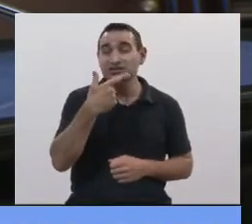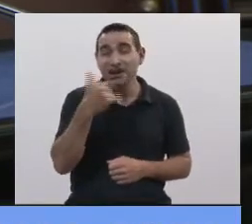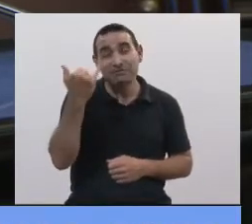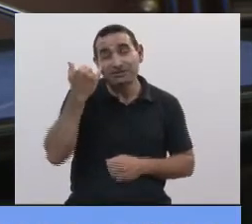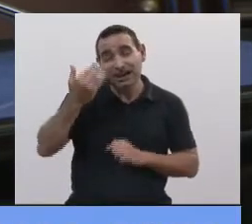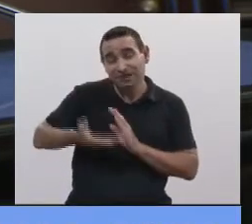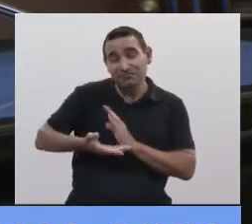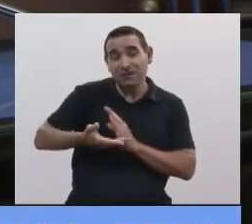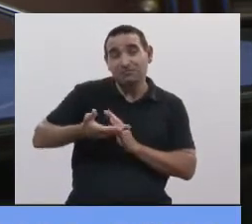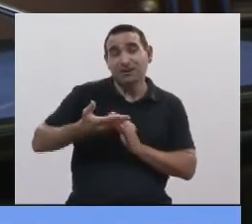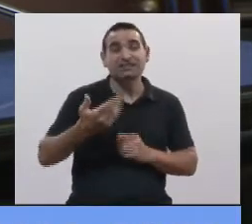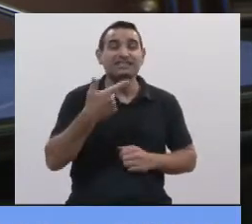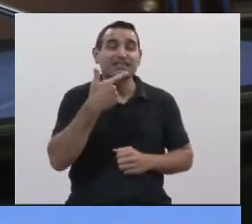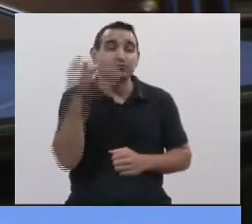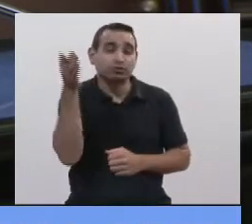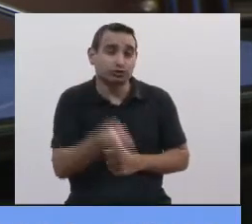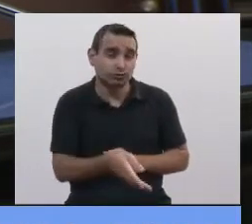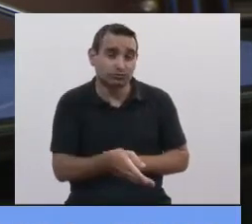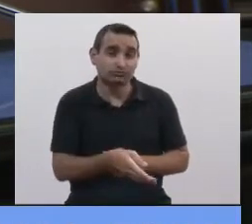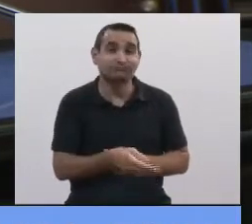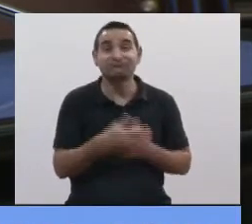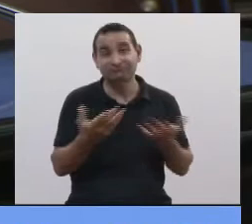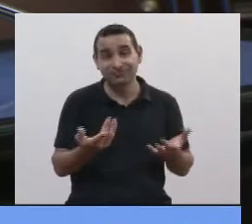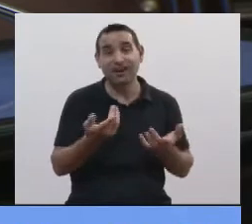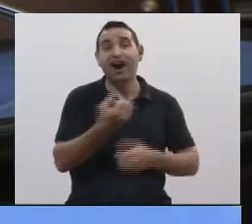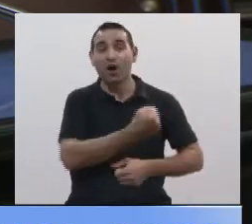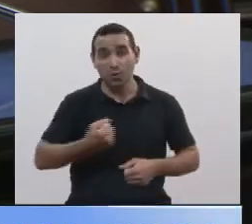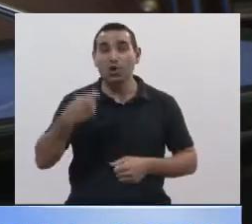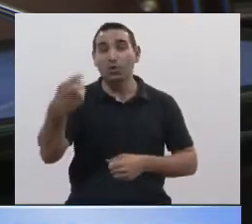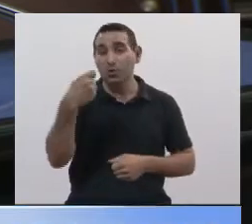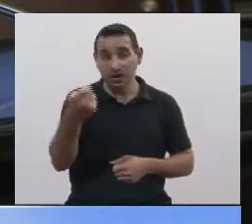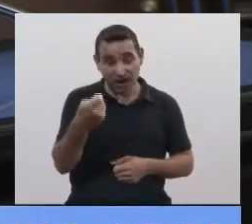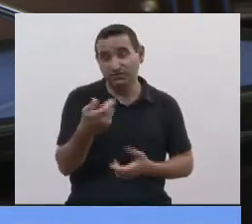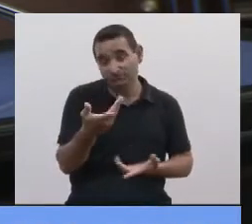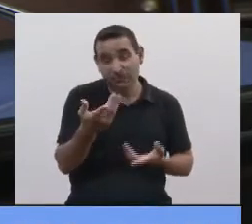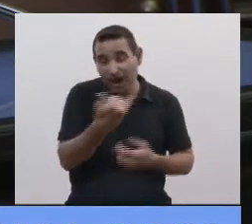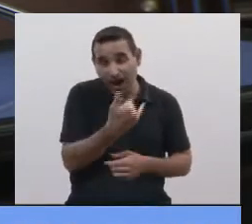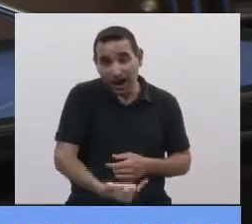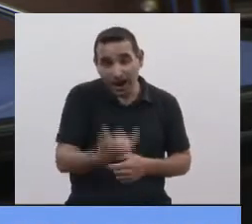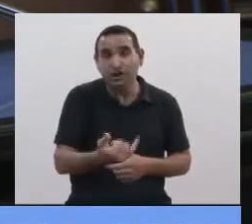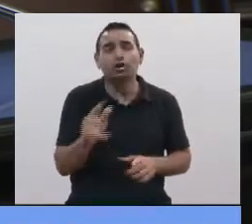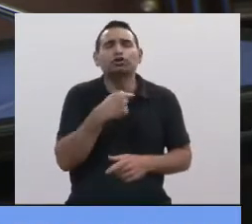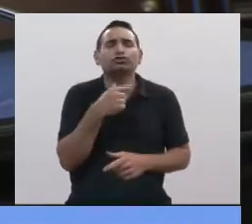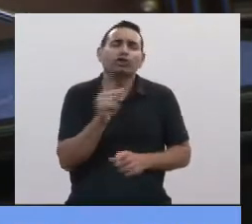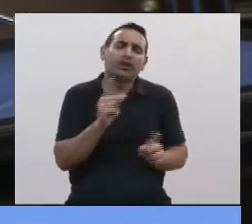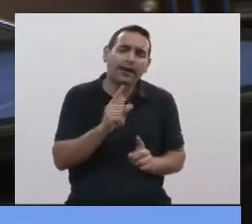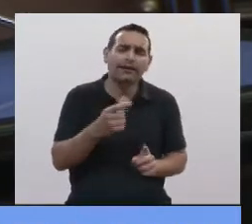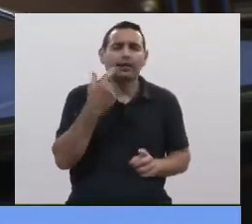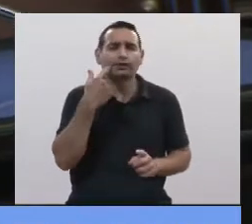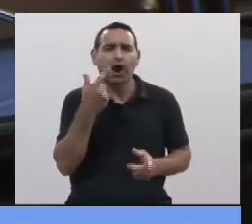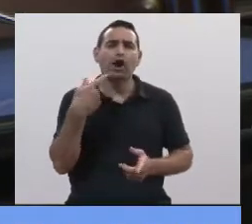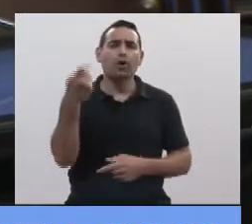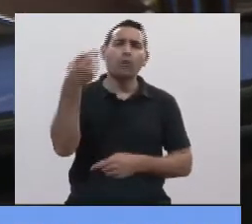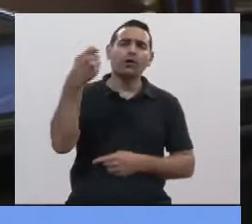acumuló solamente 17%. O sea que el ajuste de los jubilados era mitad. Y repito, no me quiero envolver en la bandera de